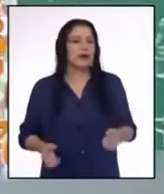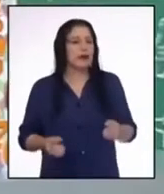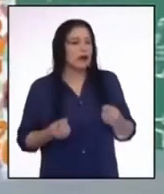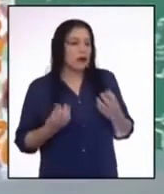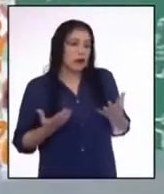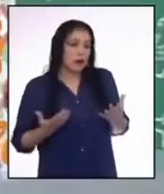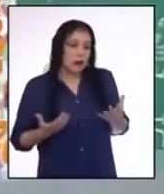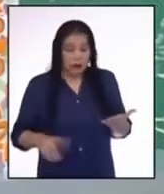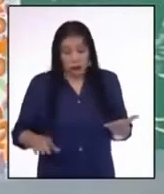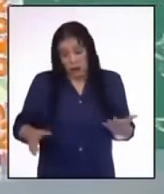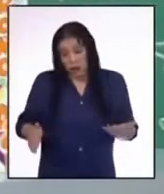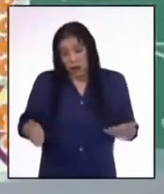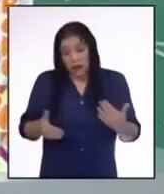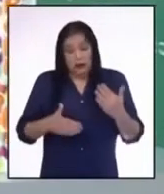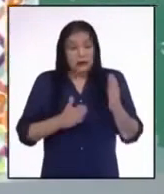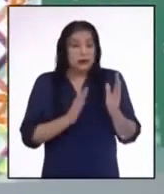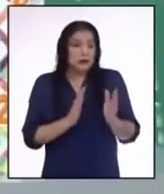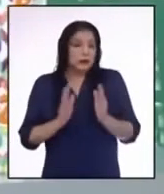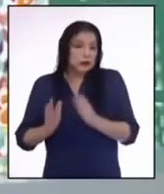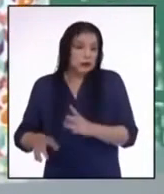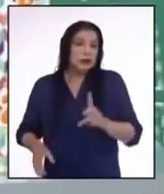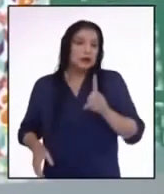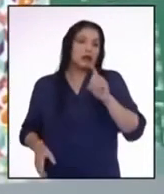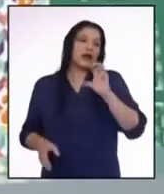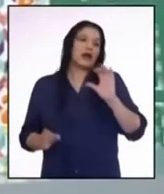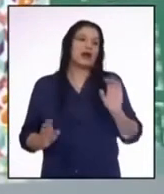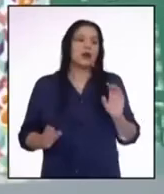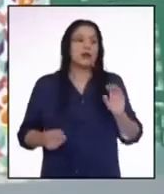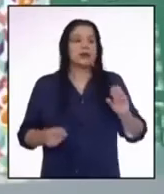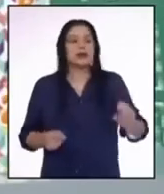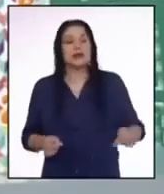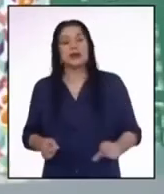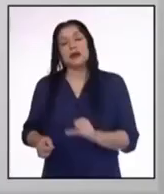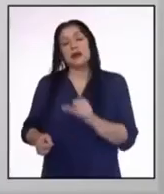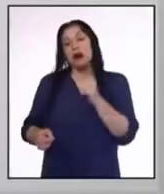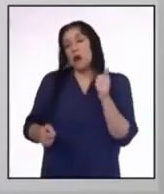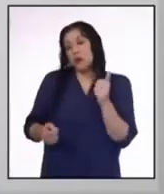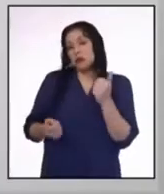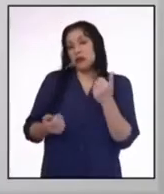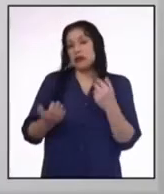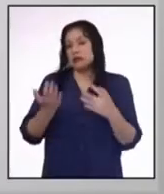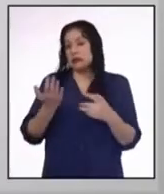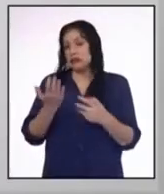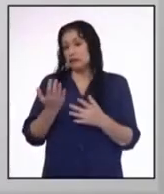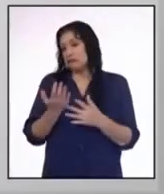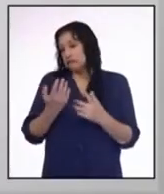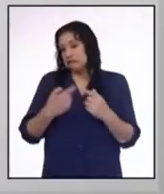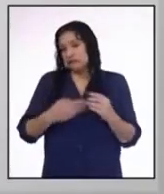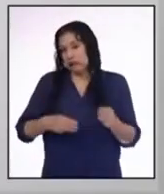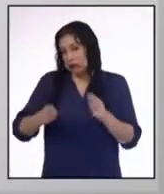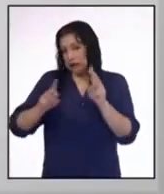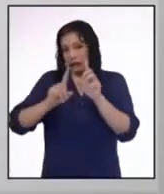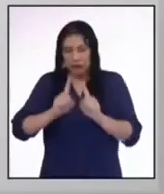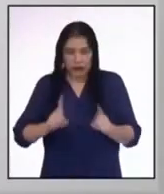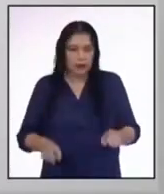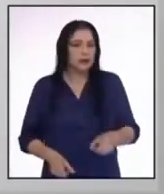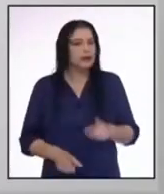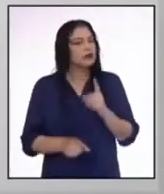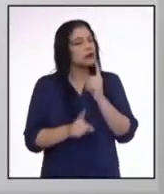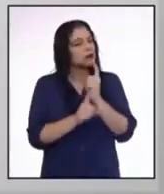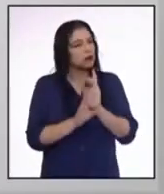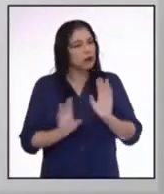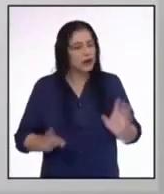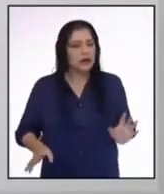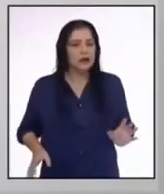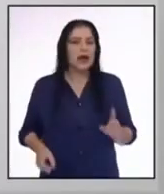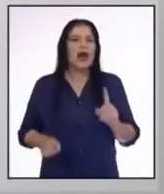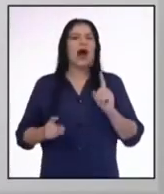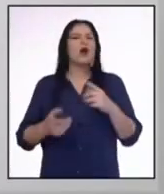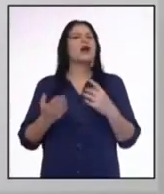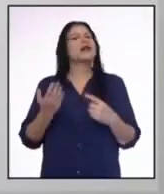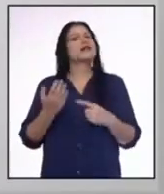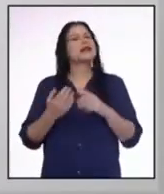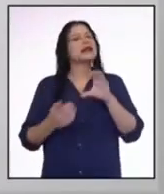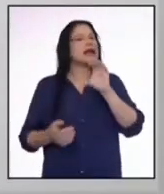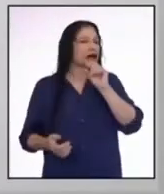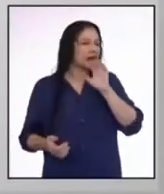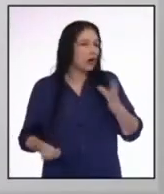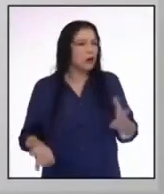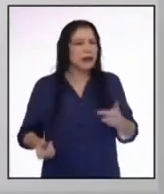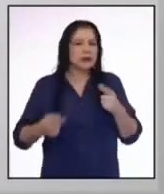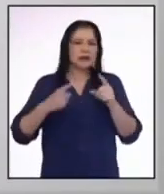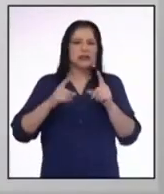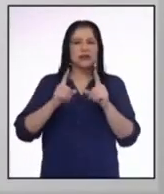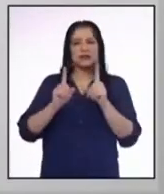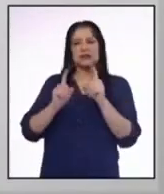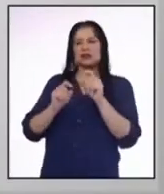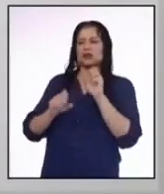Bueno, este procedimiento de Douglas Cope es distinto a otras técnicas, ¿no? Sí, Y por cierto, la técnica de Cobb ha